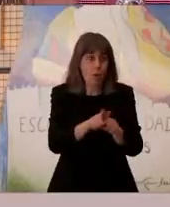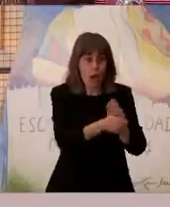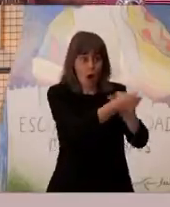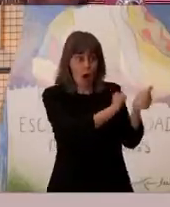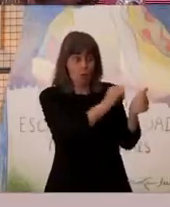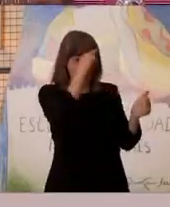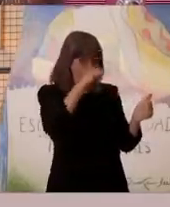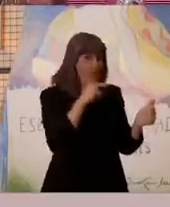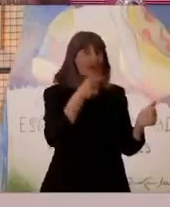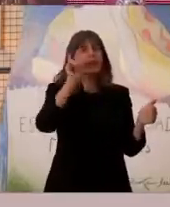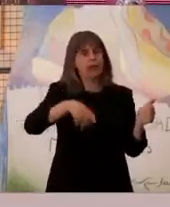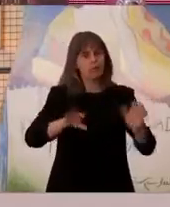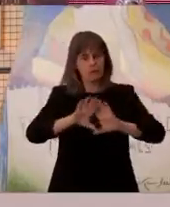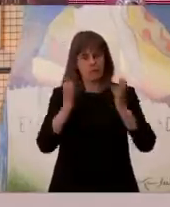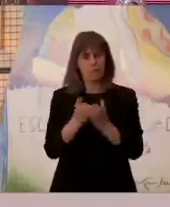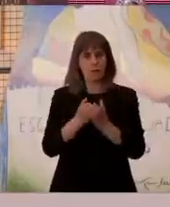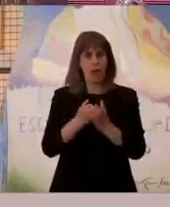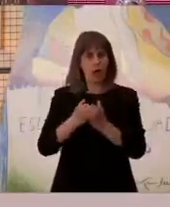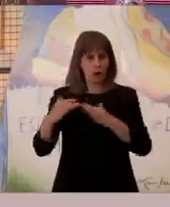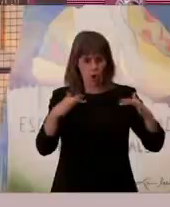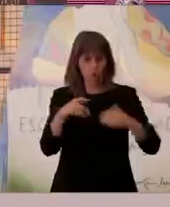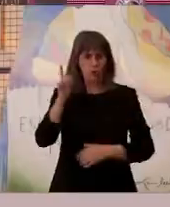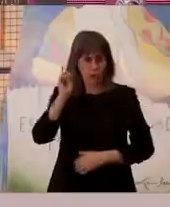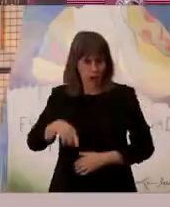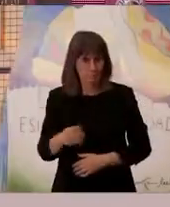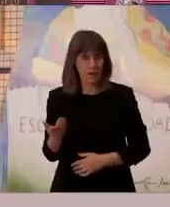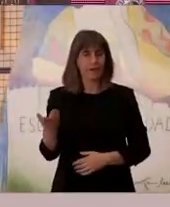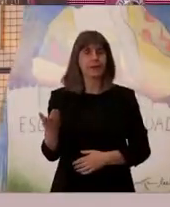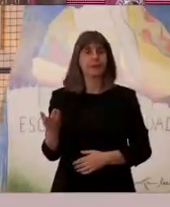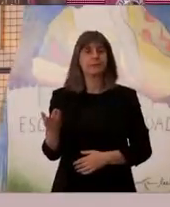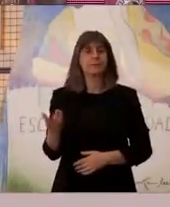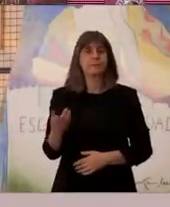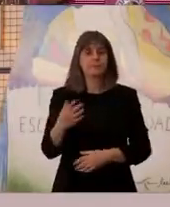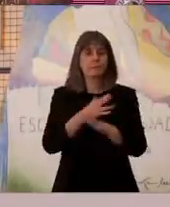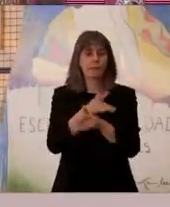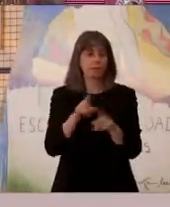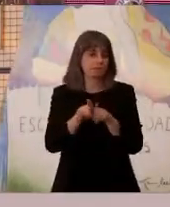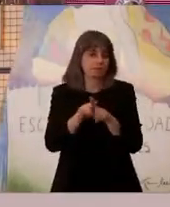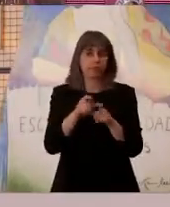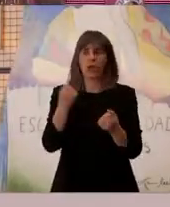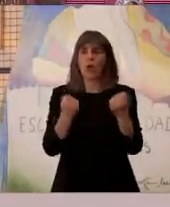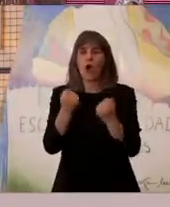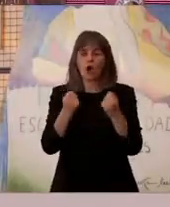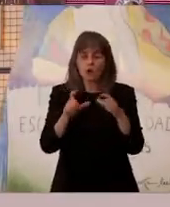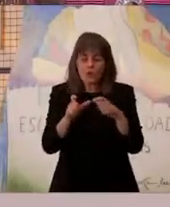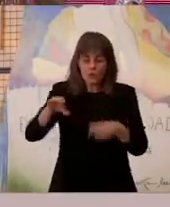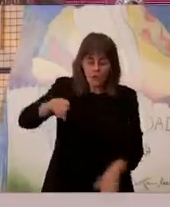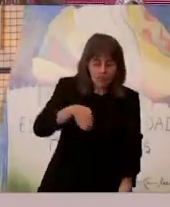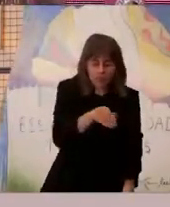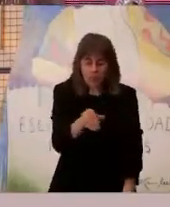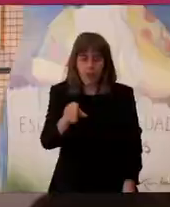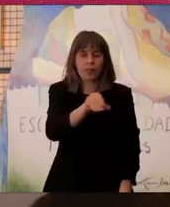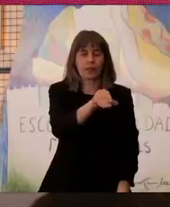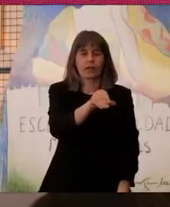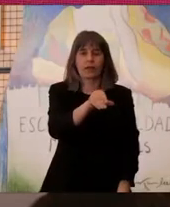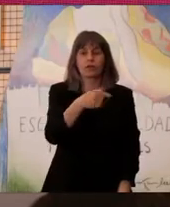casa también jugaba con balones jugaba con jugaba con coches y bueno desde hace